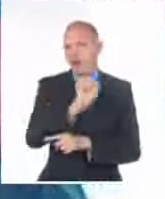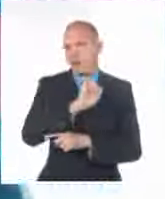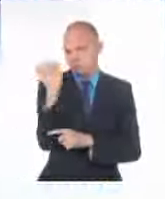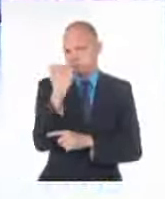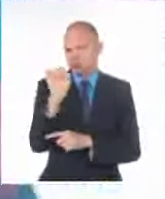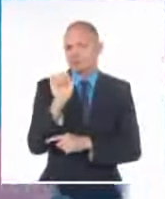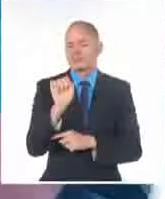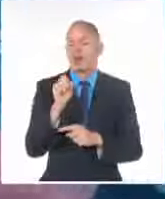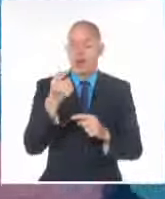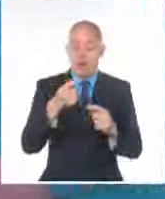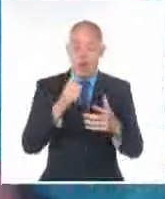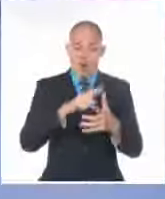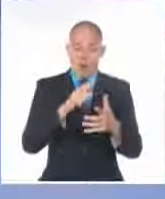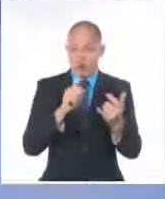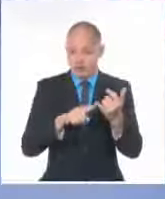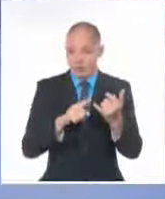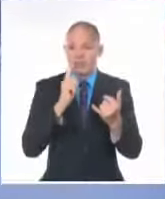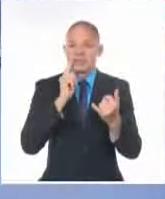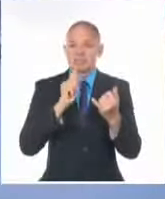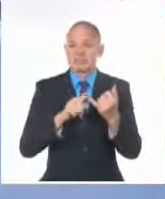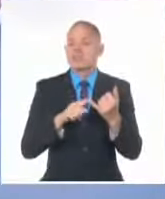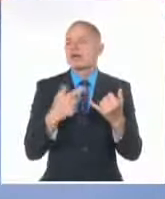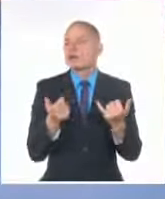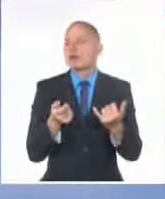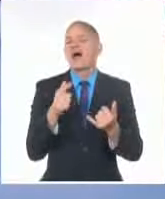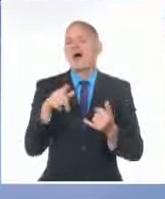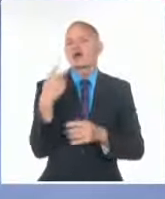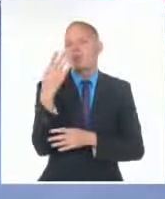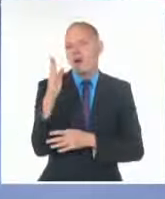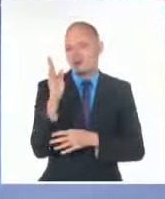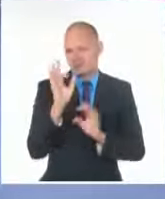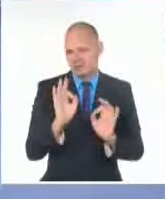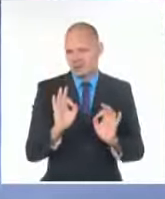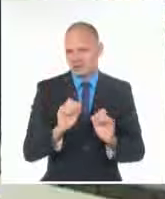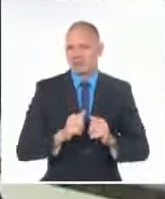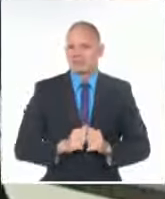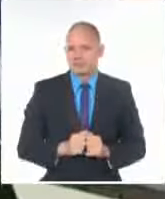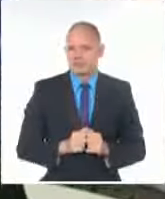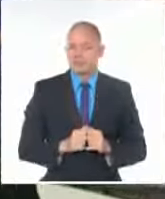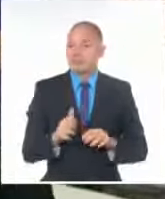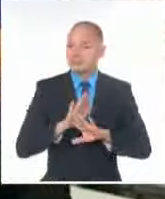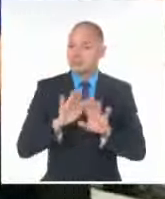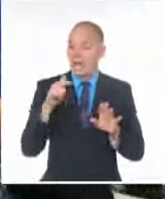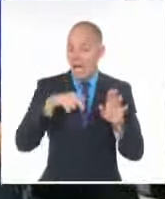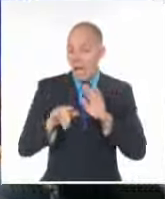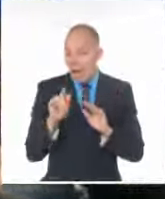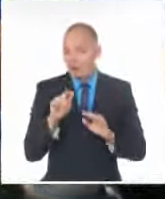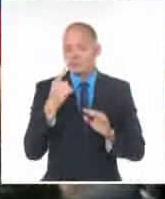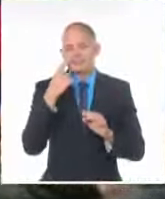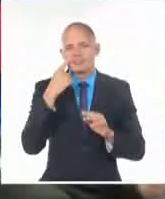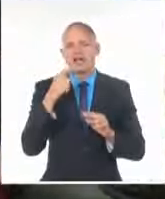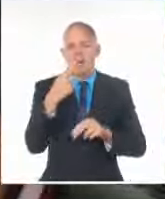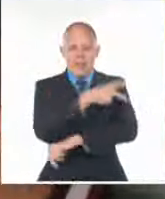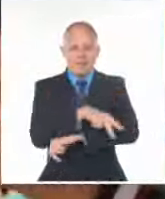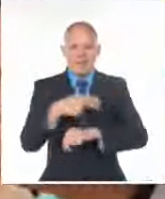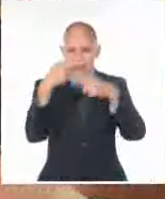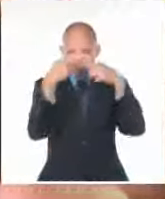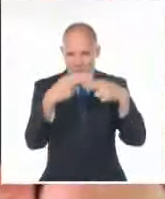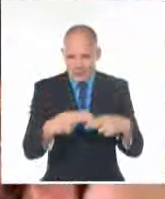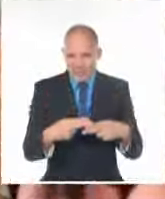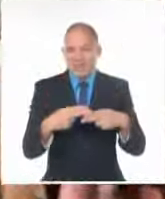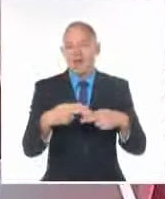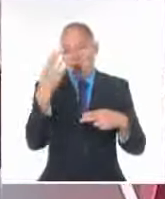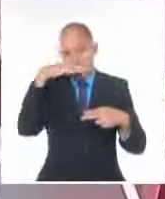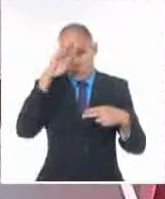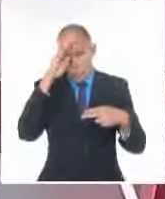bronces en 51 y 57 respectivamente. Se ubica Cuba en el tercer lugar por países en Copa Independencia de